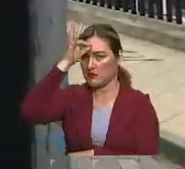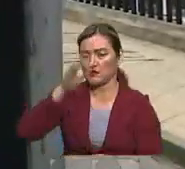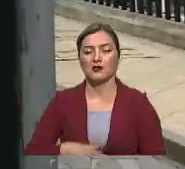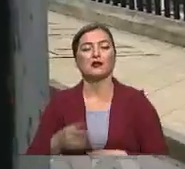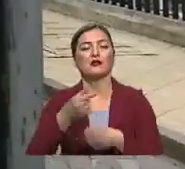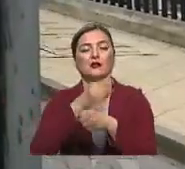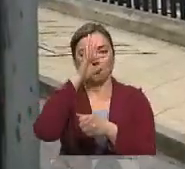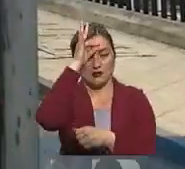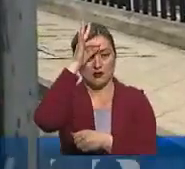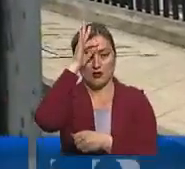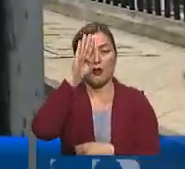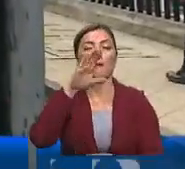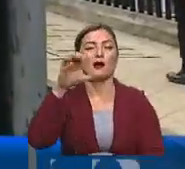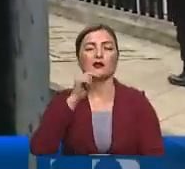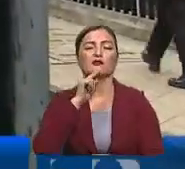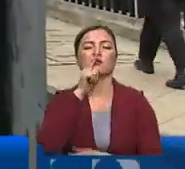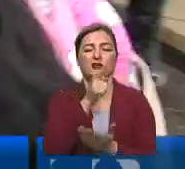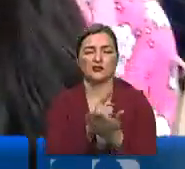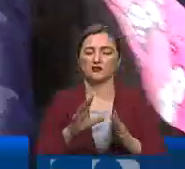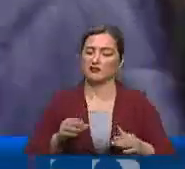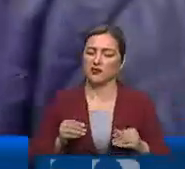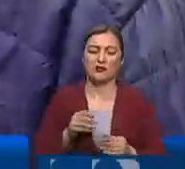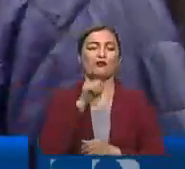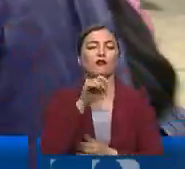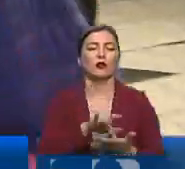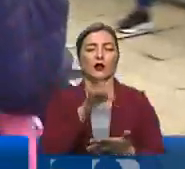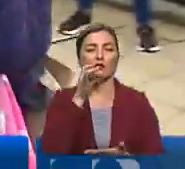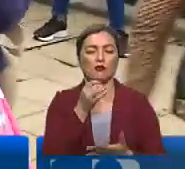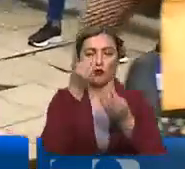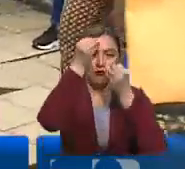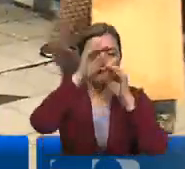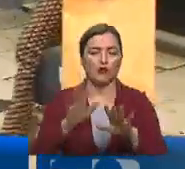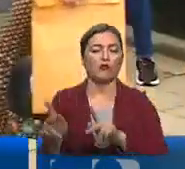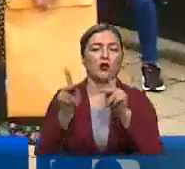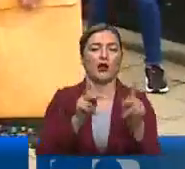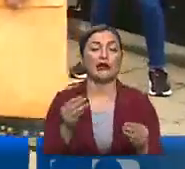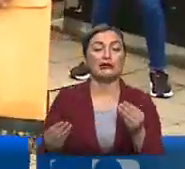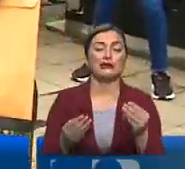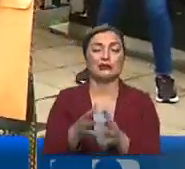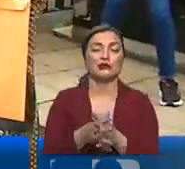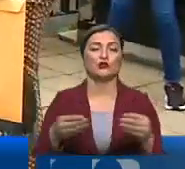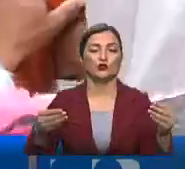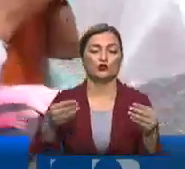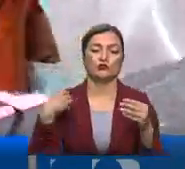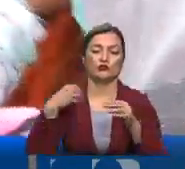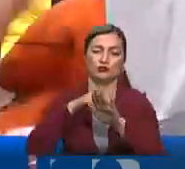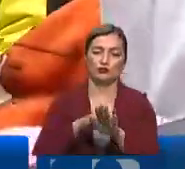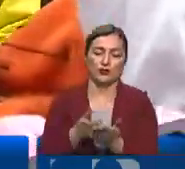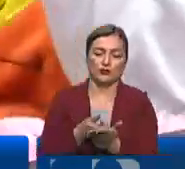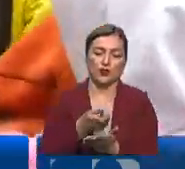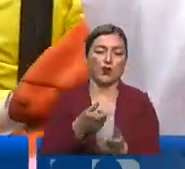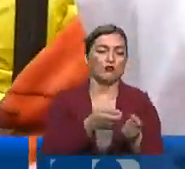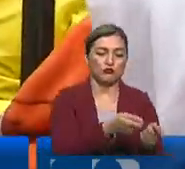gerencia del Hospital Vaca Ortiz reconocen la falta de medicamentos y anuncian la implementación de un plan de acción que permita garantizar el suministro